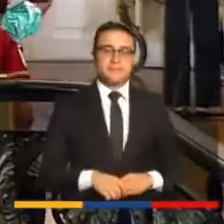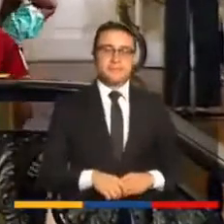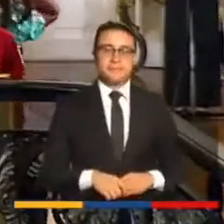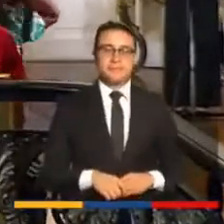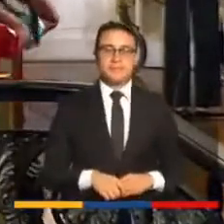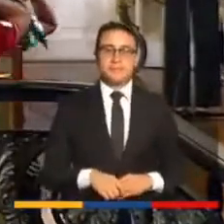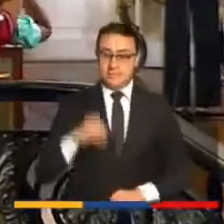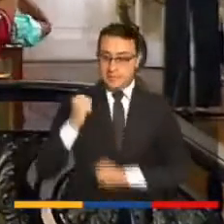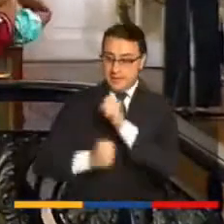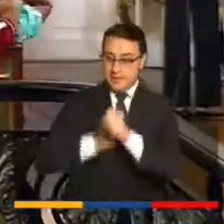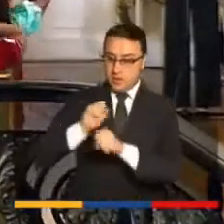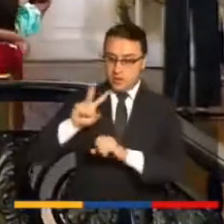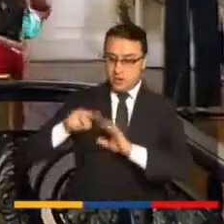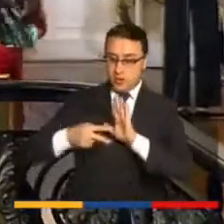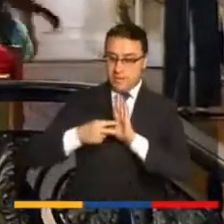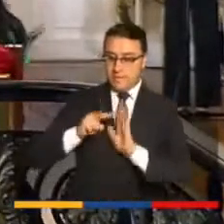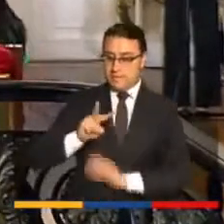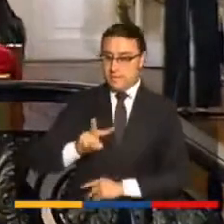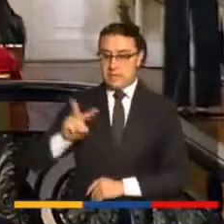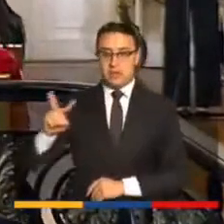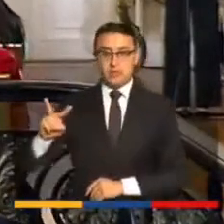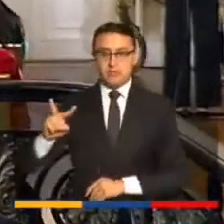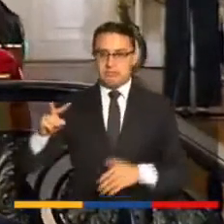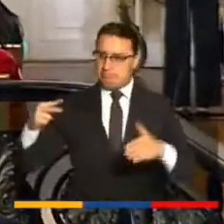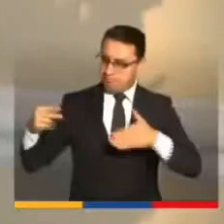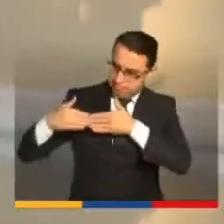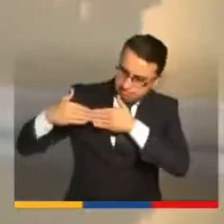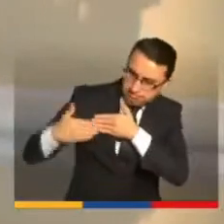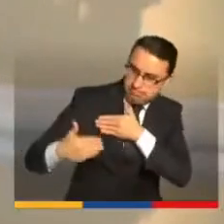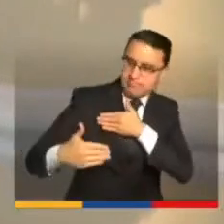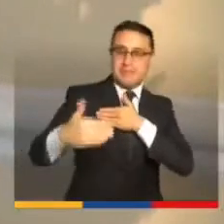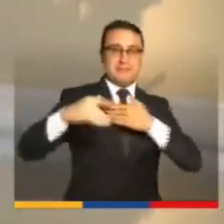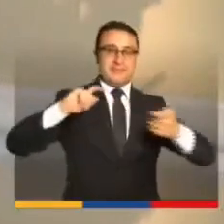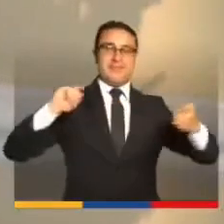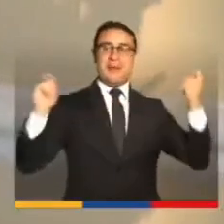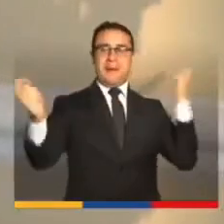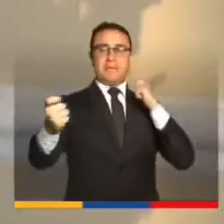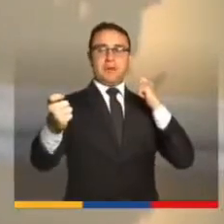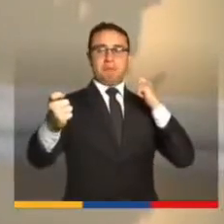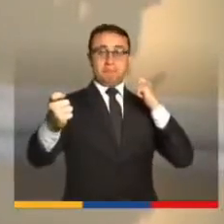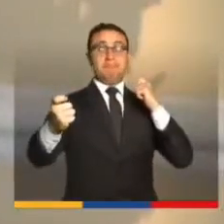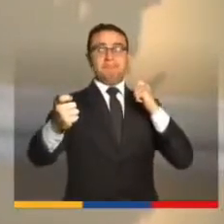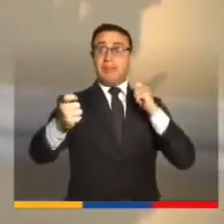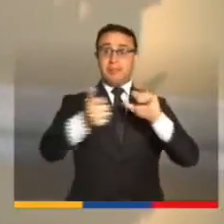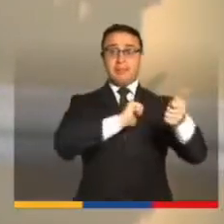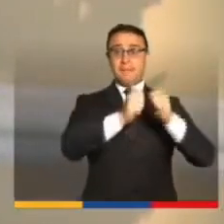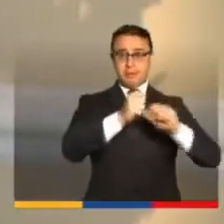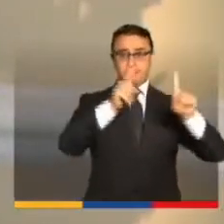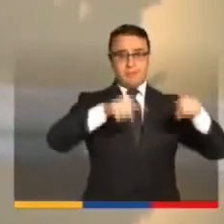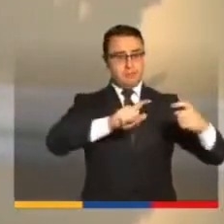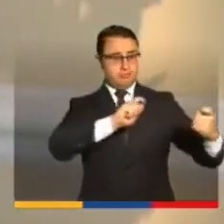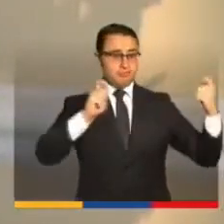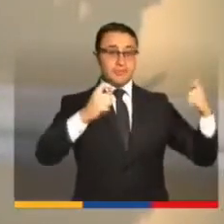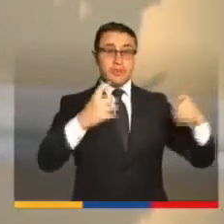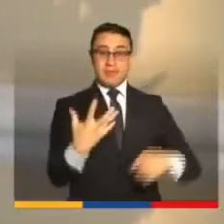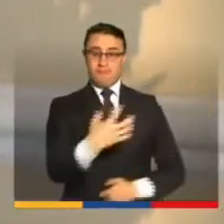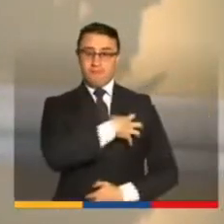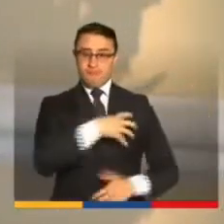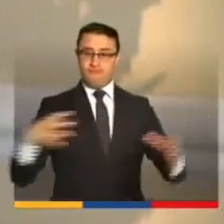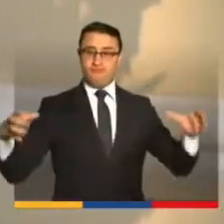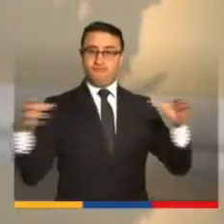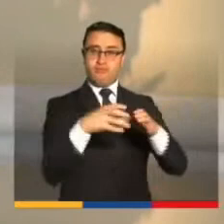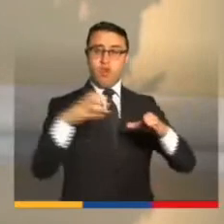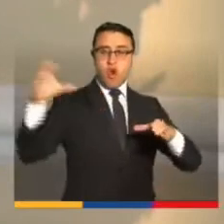El 2022, sin lugar a duda, marca un periodo de cambios y el deporte no se escapa de esa tendencia. La Selección Colombia, que participó en la